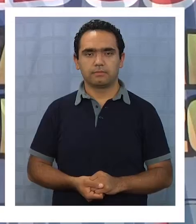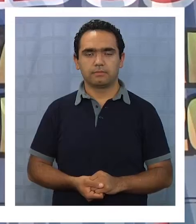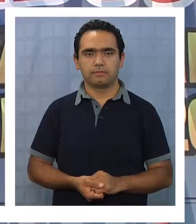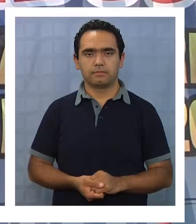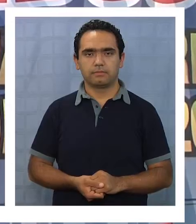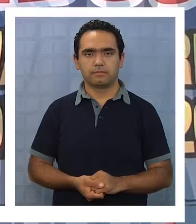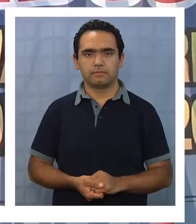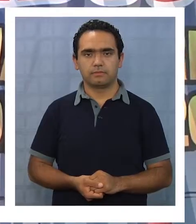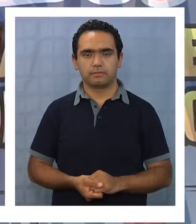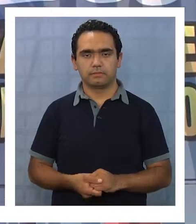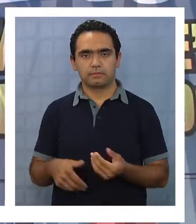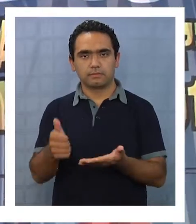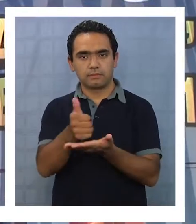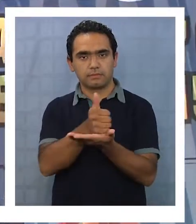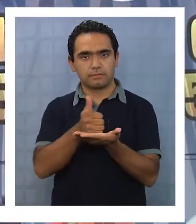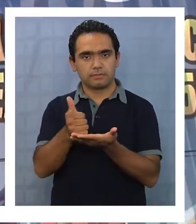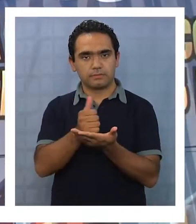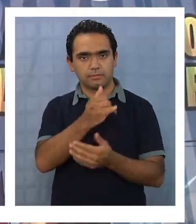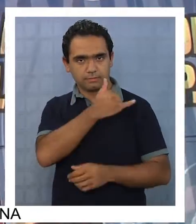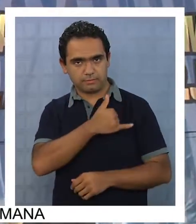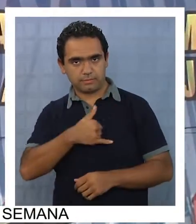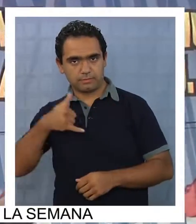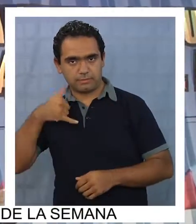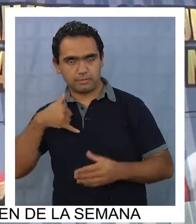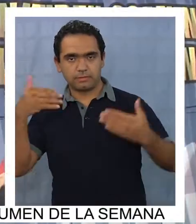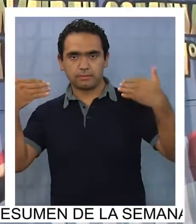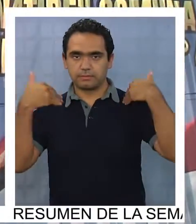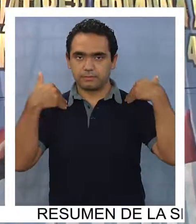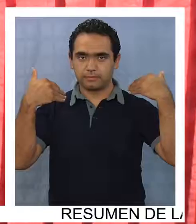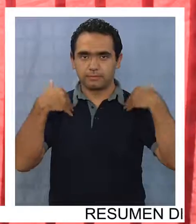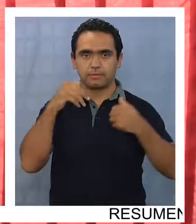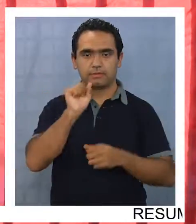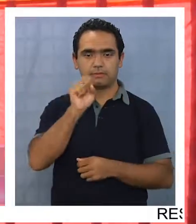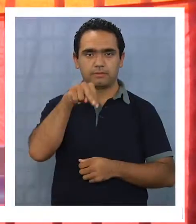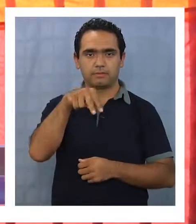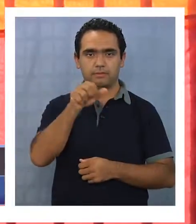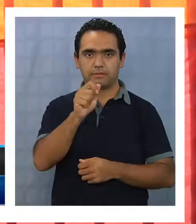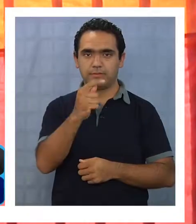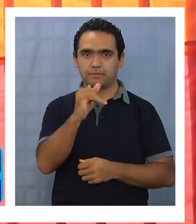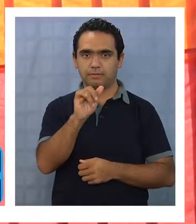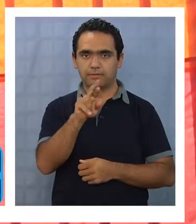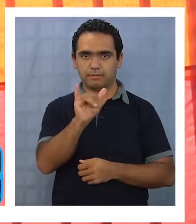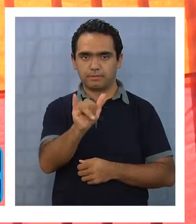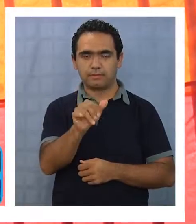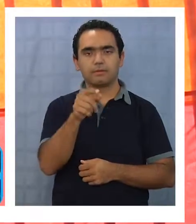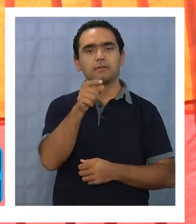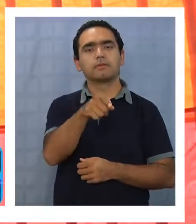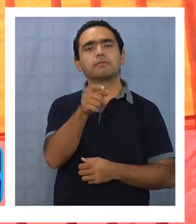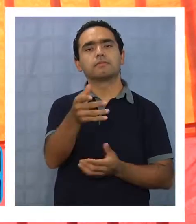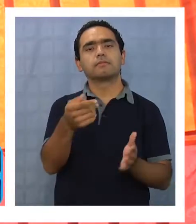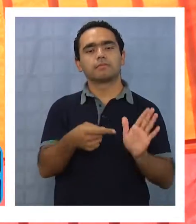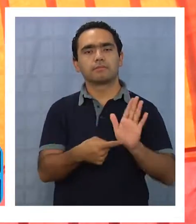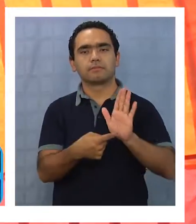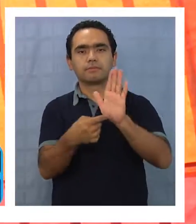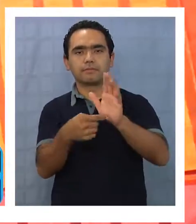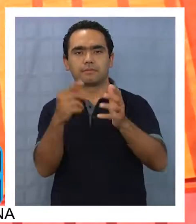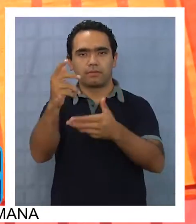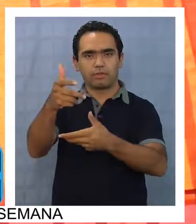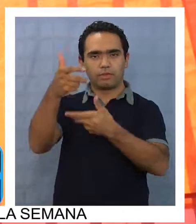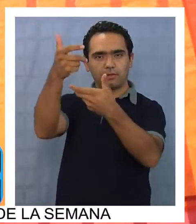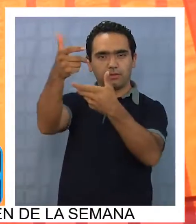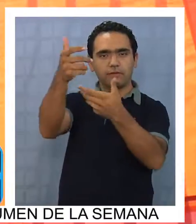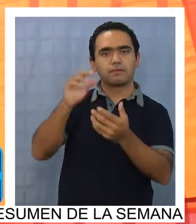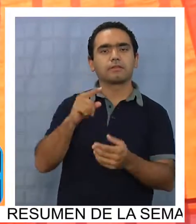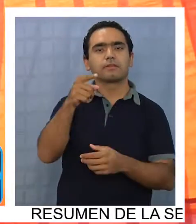La Asociación Aymara de Deportes, Suma Anatire, de la comuna de Colchane, presentó los trofeos que se disputarán los